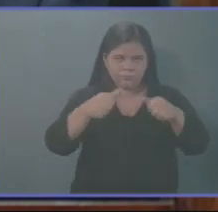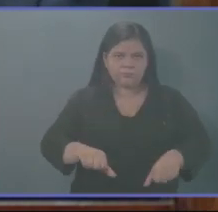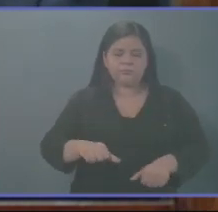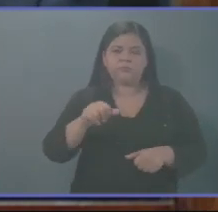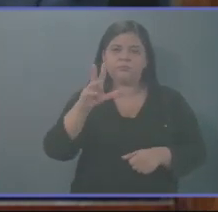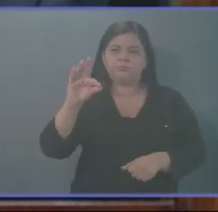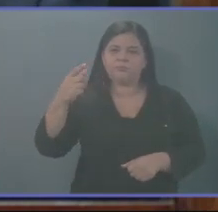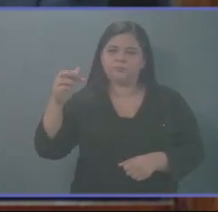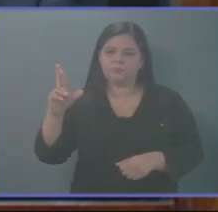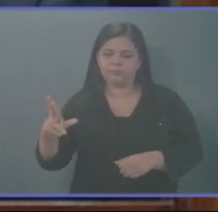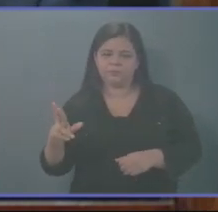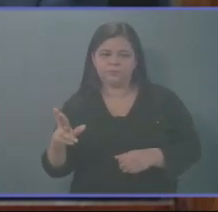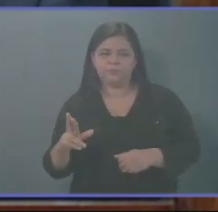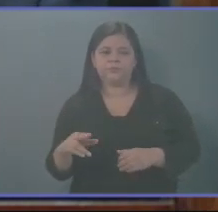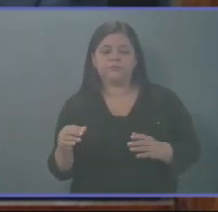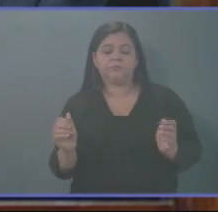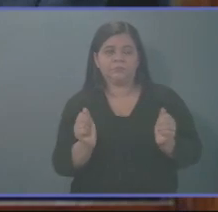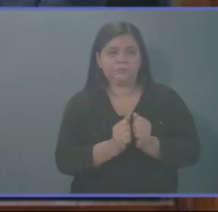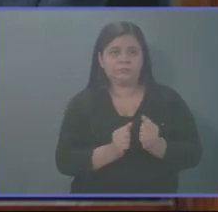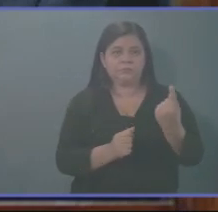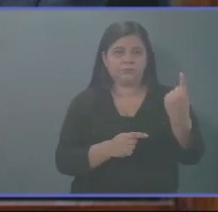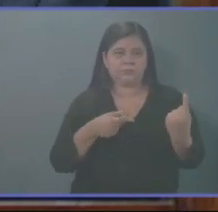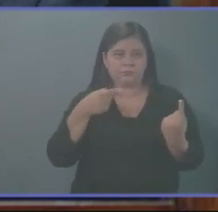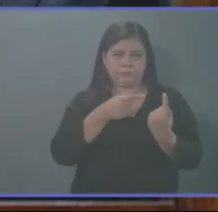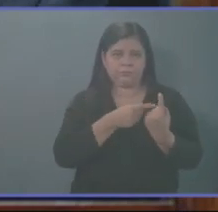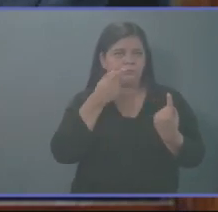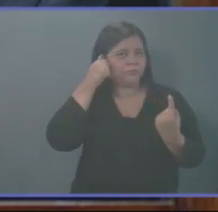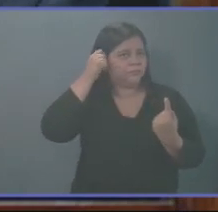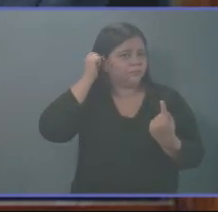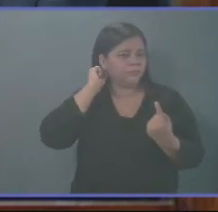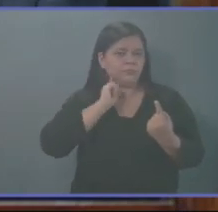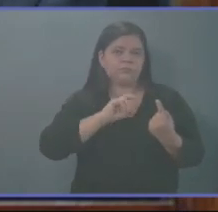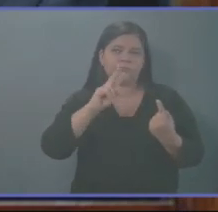la República y el testigo criteriado clave Noé.